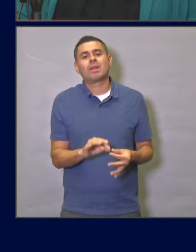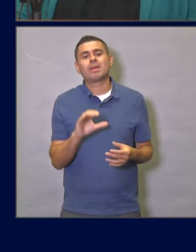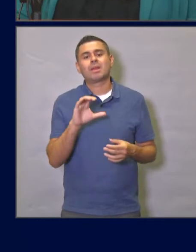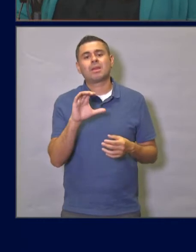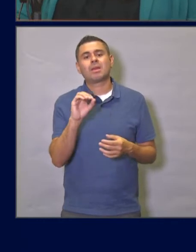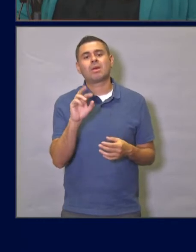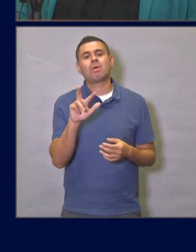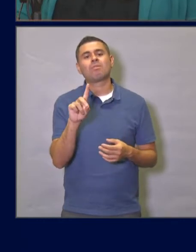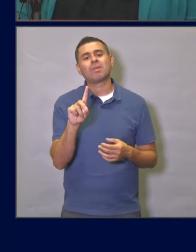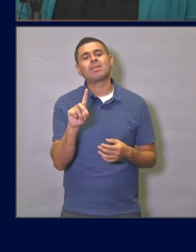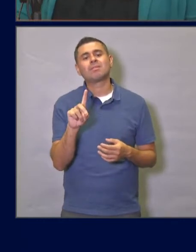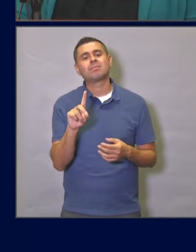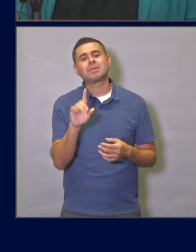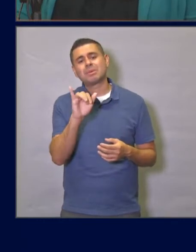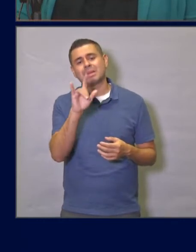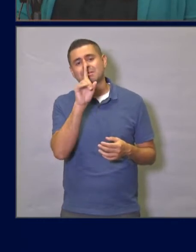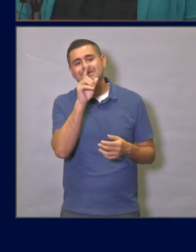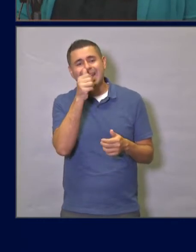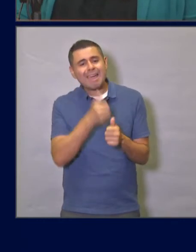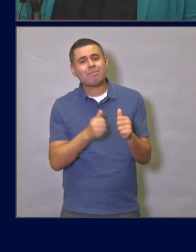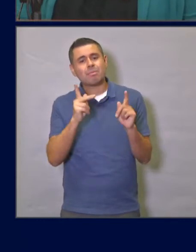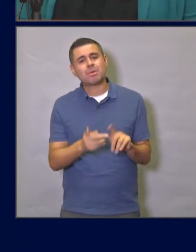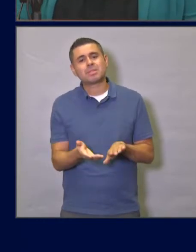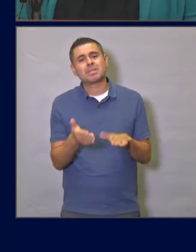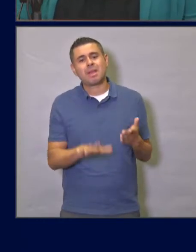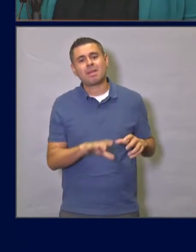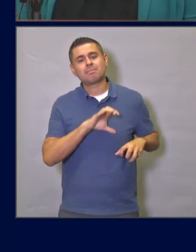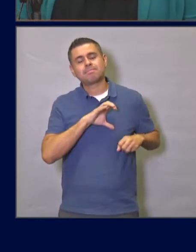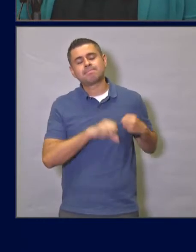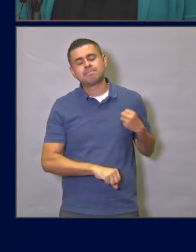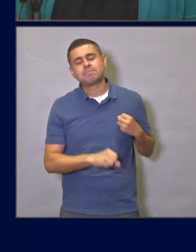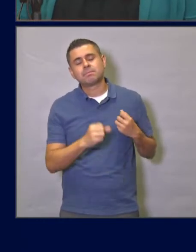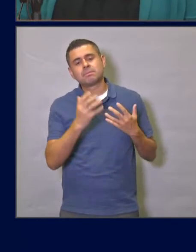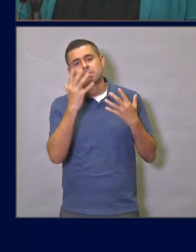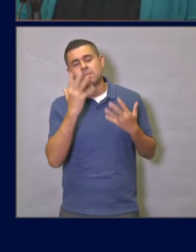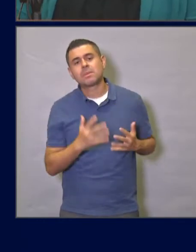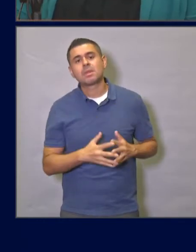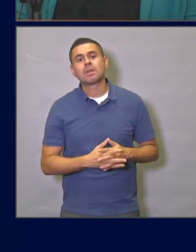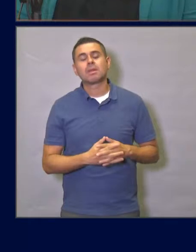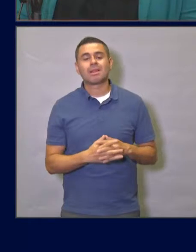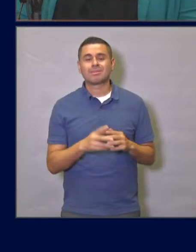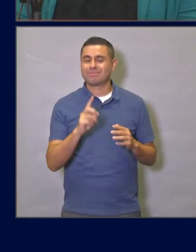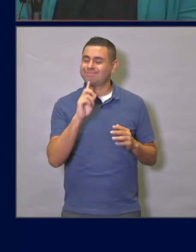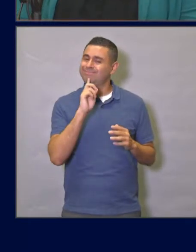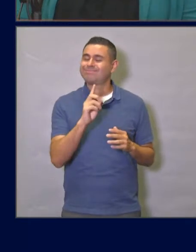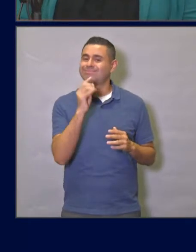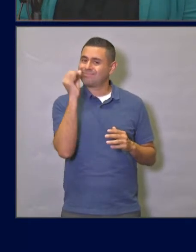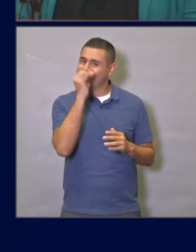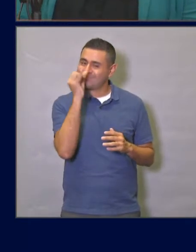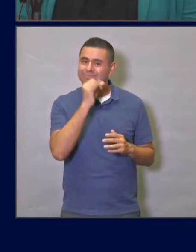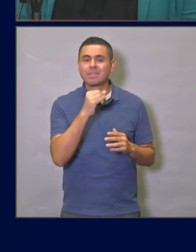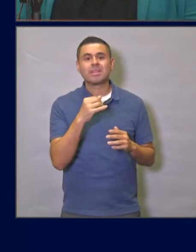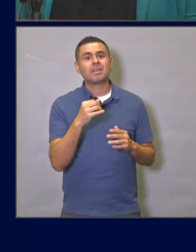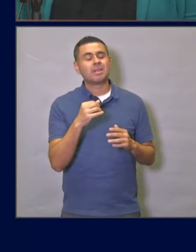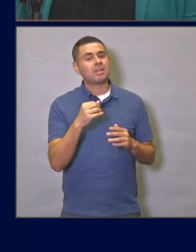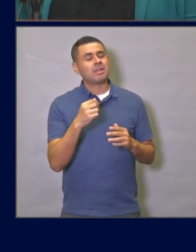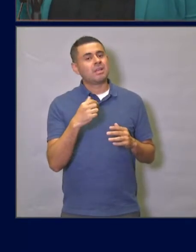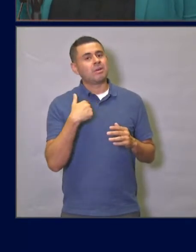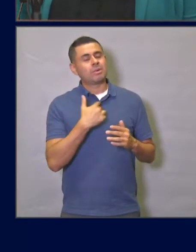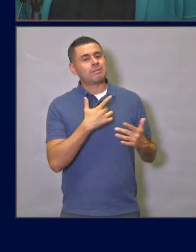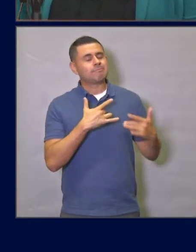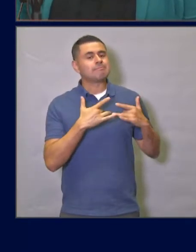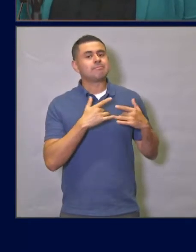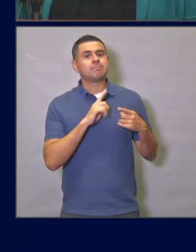es devastadora. Y nos alienta a ver una disminución en los fallecimientos entre la mayoría de los